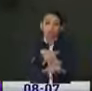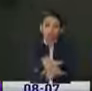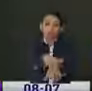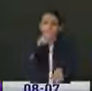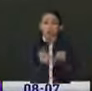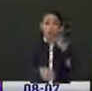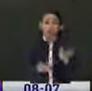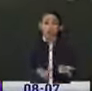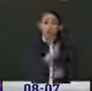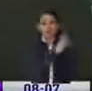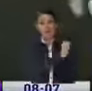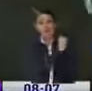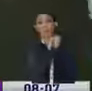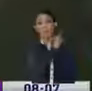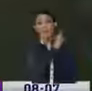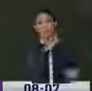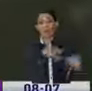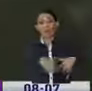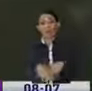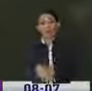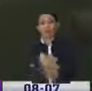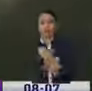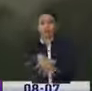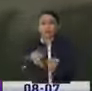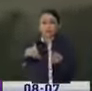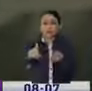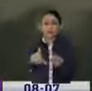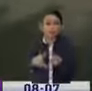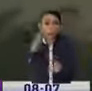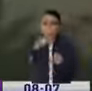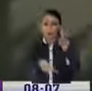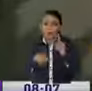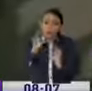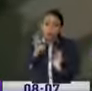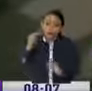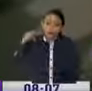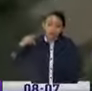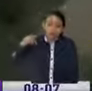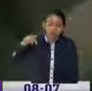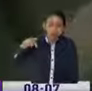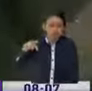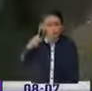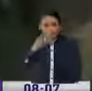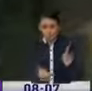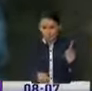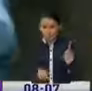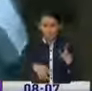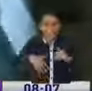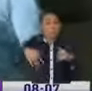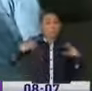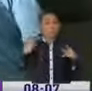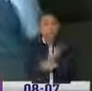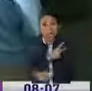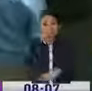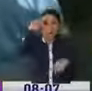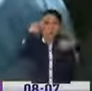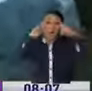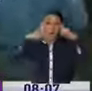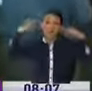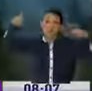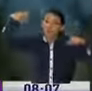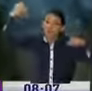el Tamal Metropolitano. Igual, como es en épocas de verano, la lluvia y todo, y aprovechando el mal estado de la